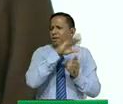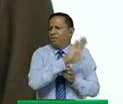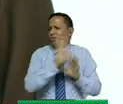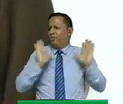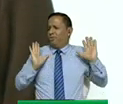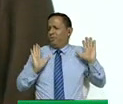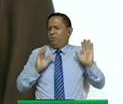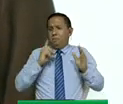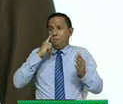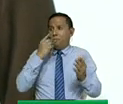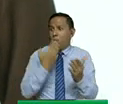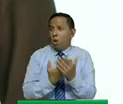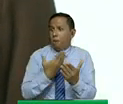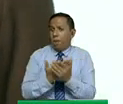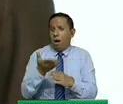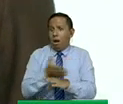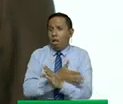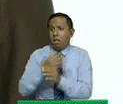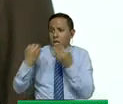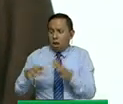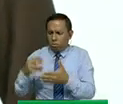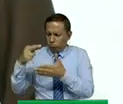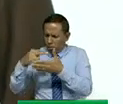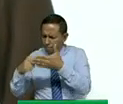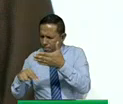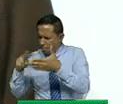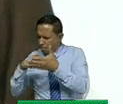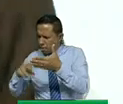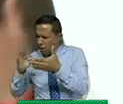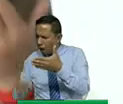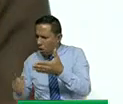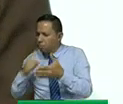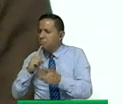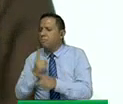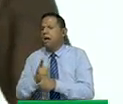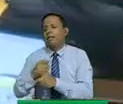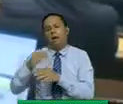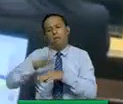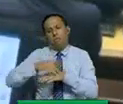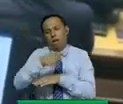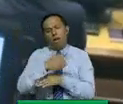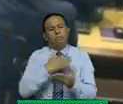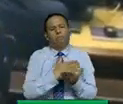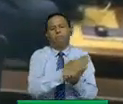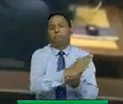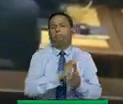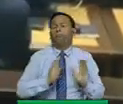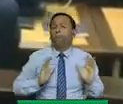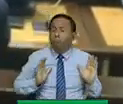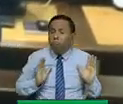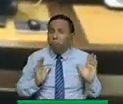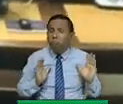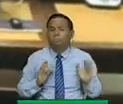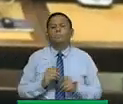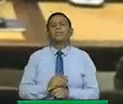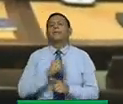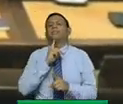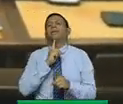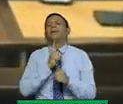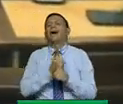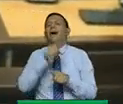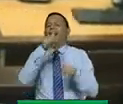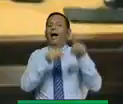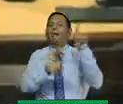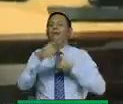pruebas recabadas y que son de uso incluso público. Inclusive hubo espacio para hablar de